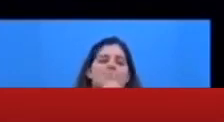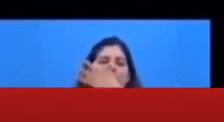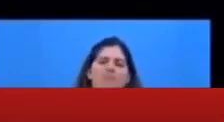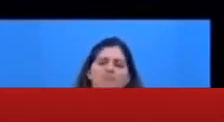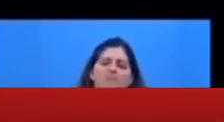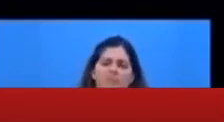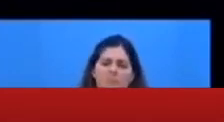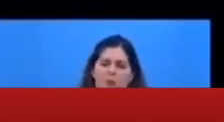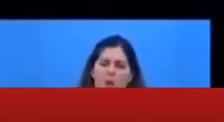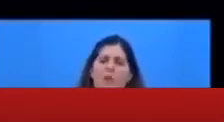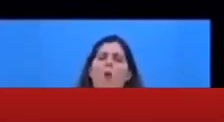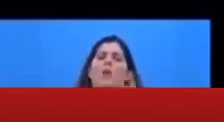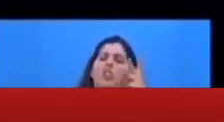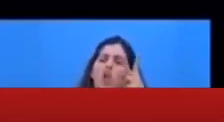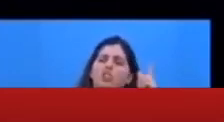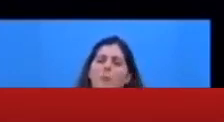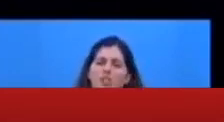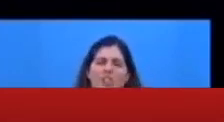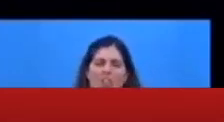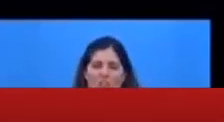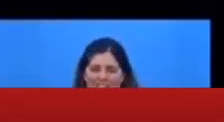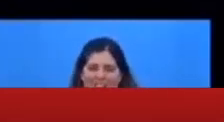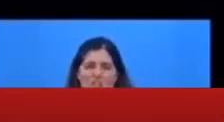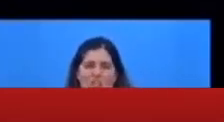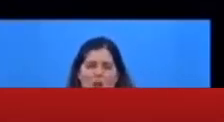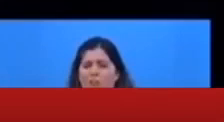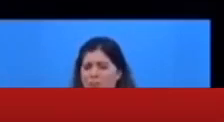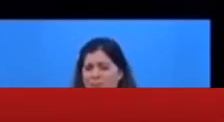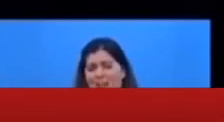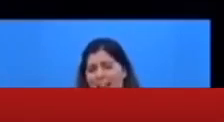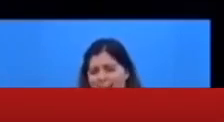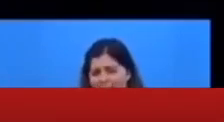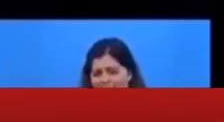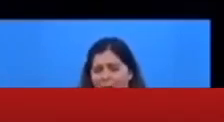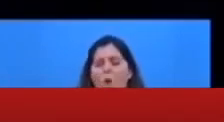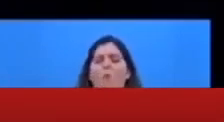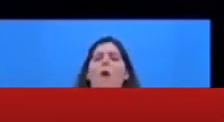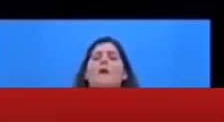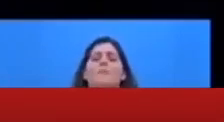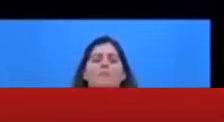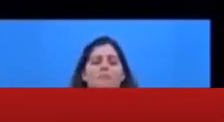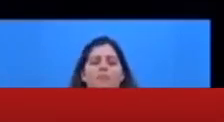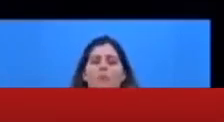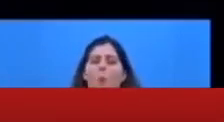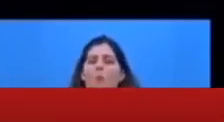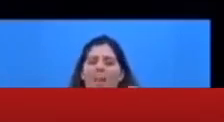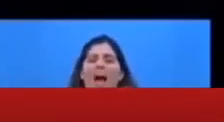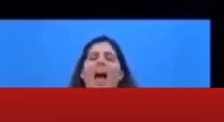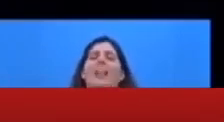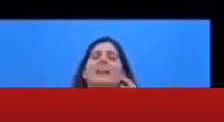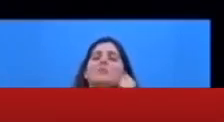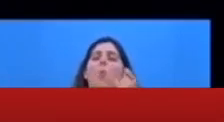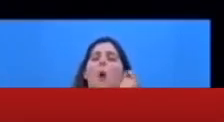El 48% de nuestro territorio tiene que ver con el agua, los humedales, el acuífero